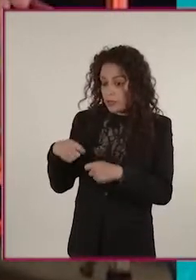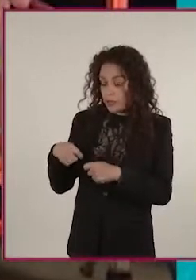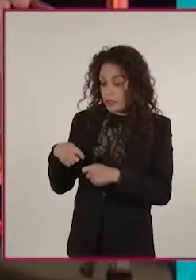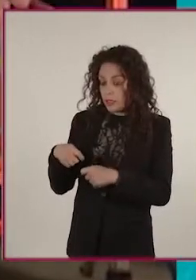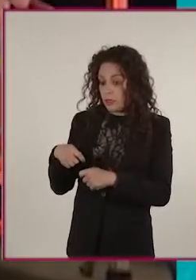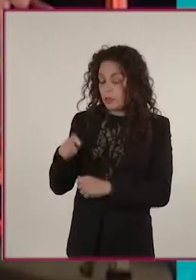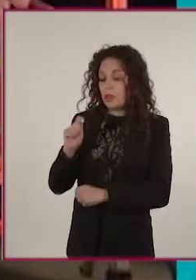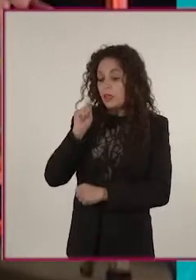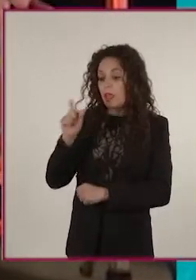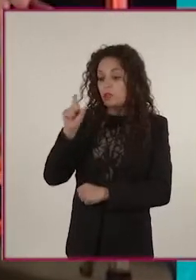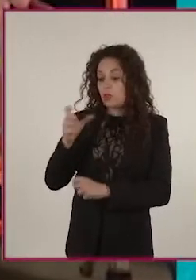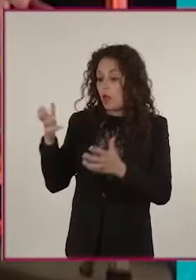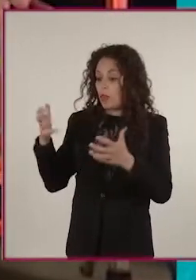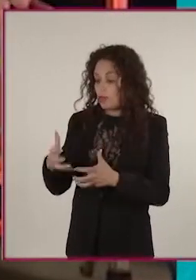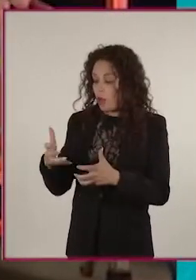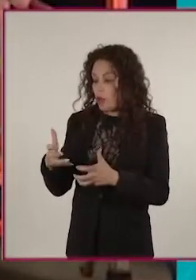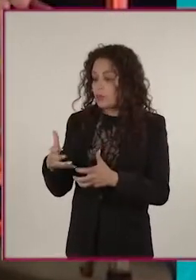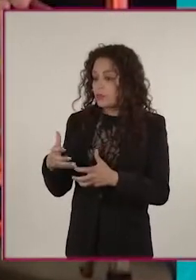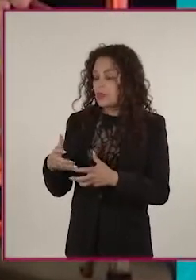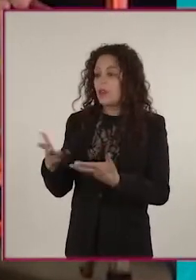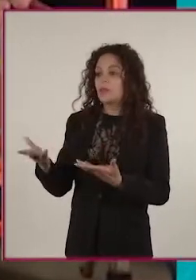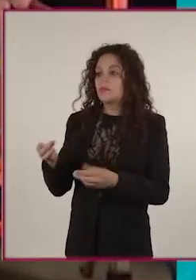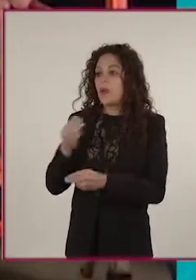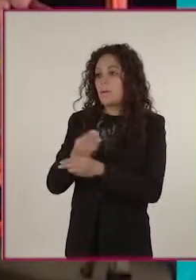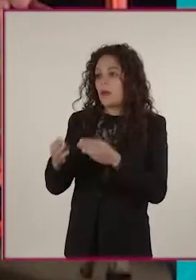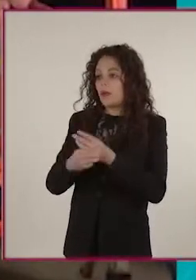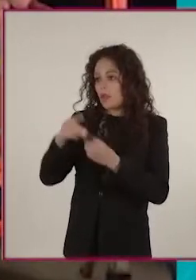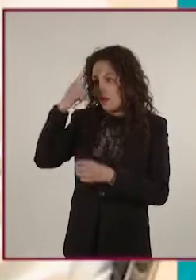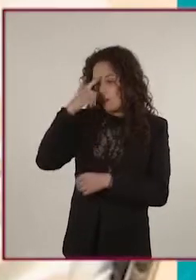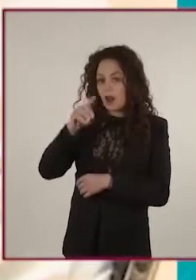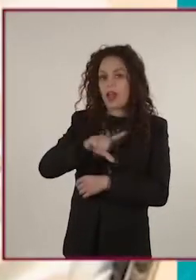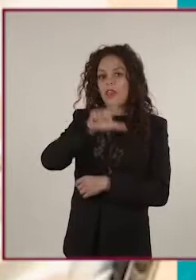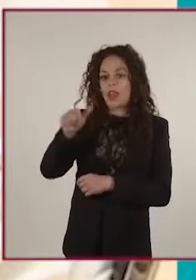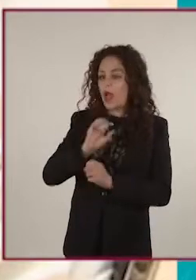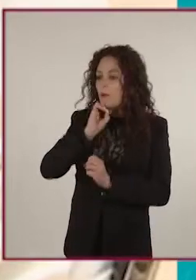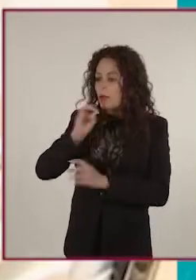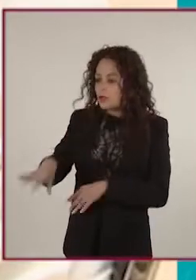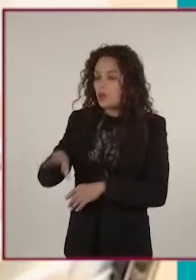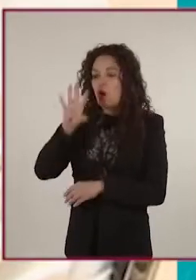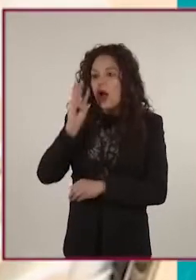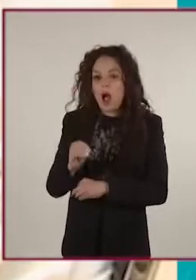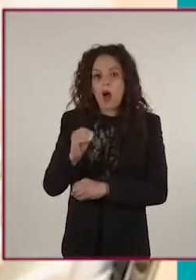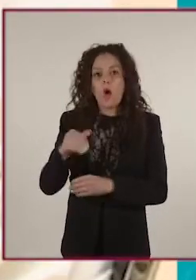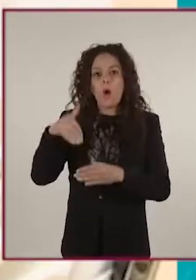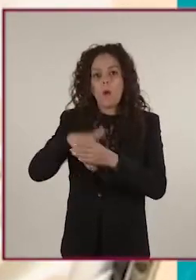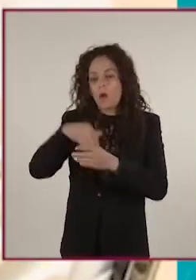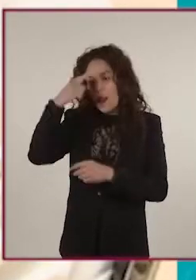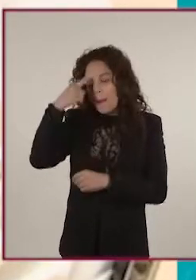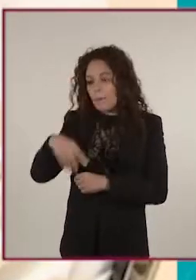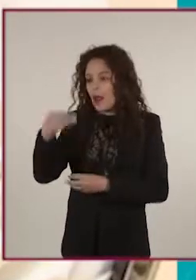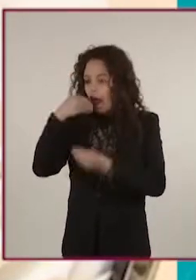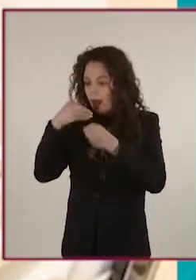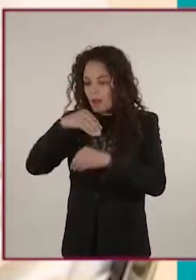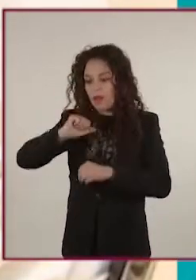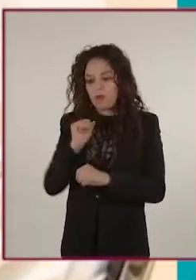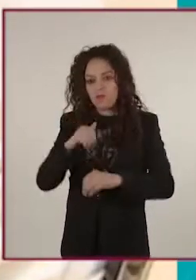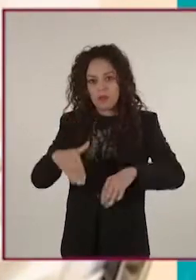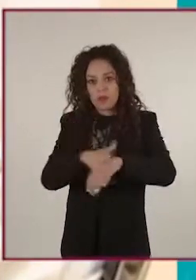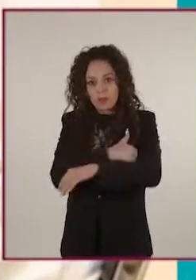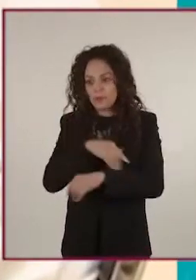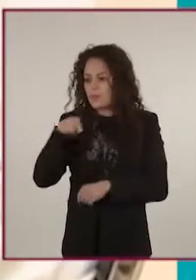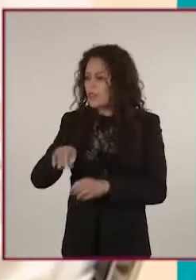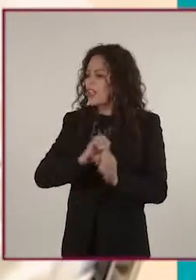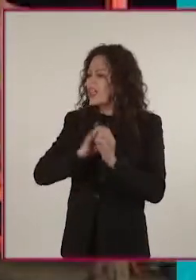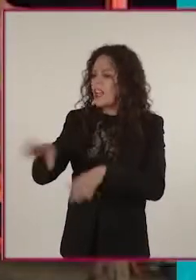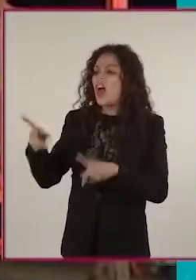producir, por ejemplo, materiales desechables o empaques de alimentos, empaques de otro tipo de productos que finalmente su destino final es la basura,